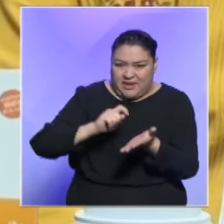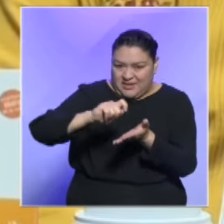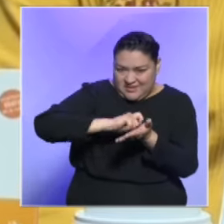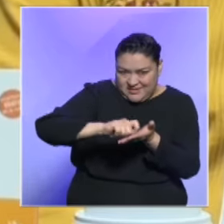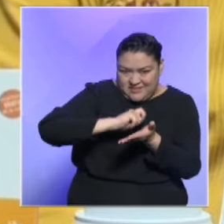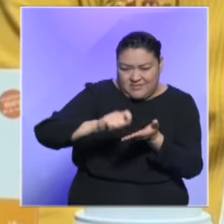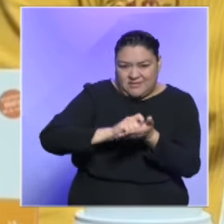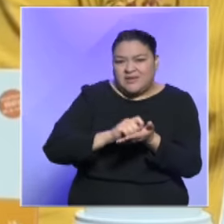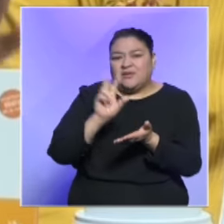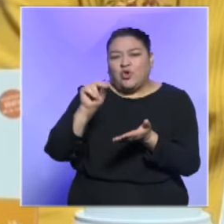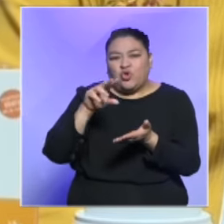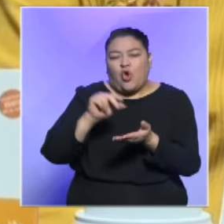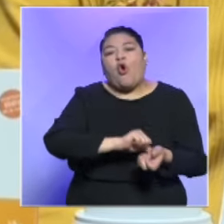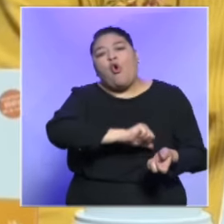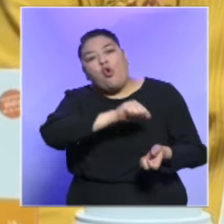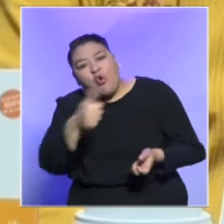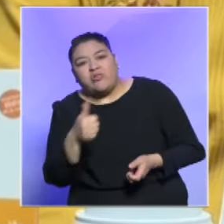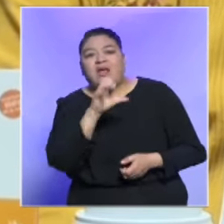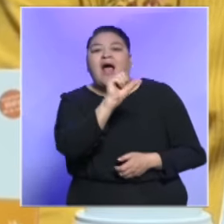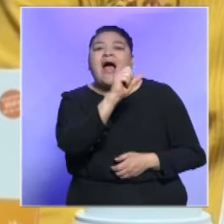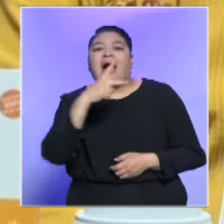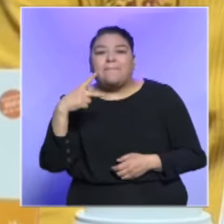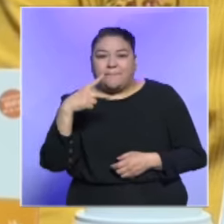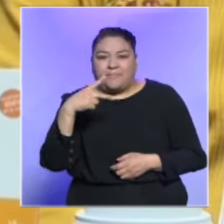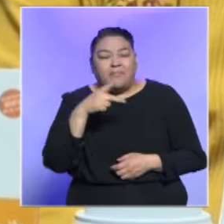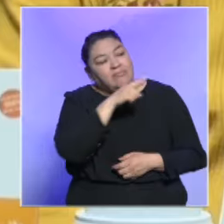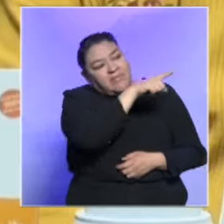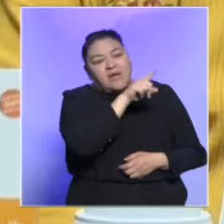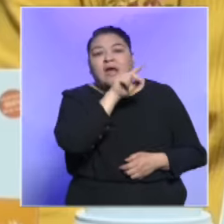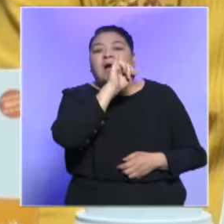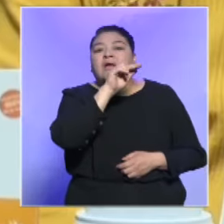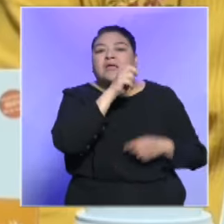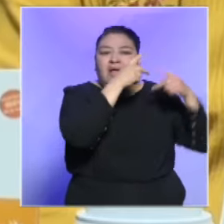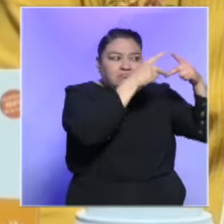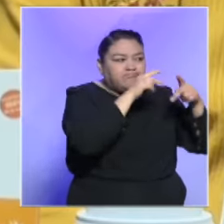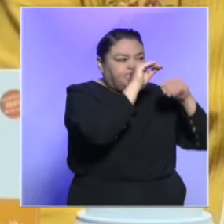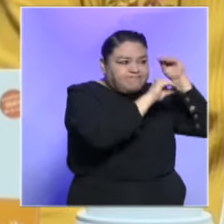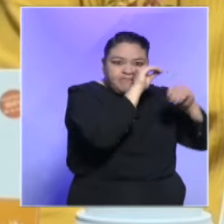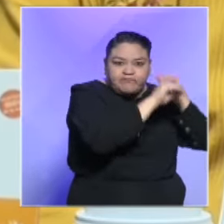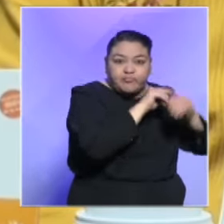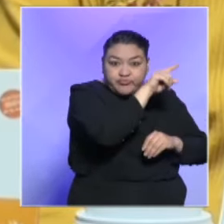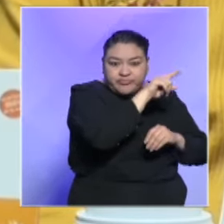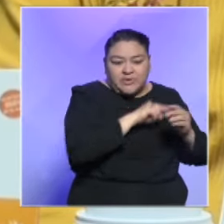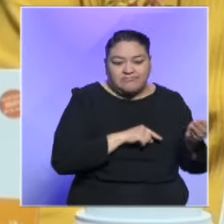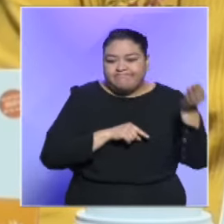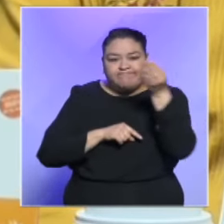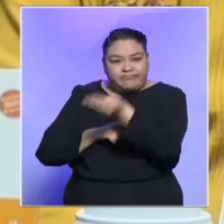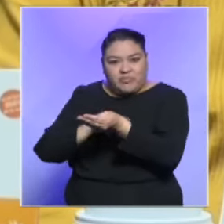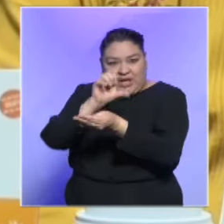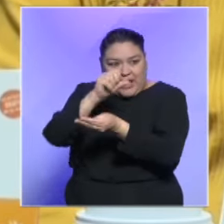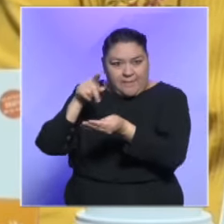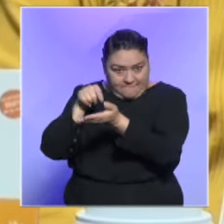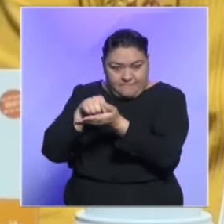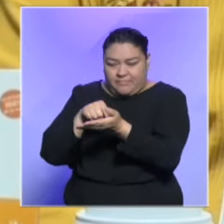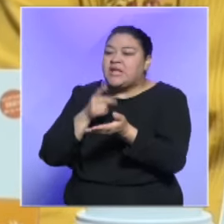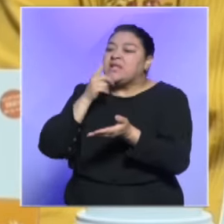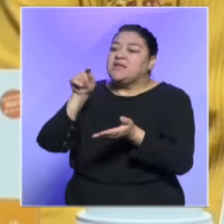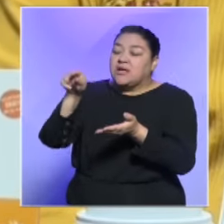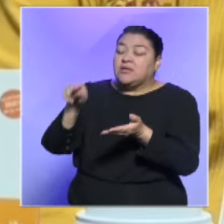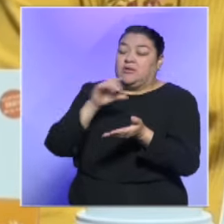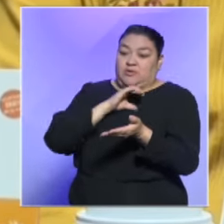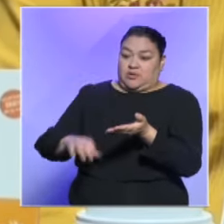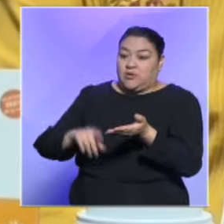el apoyo, se obtuvo a través de una aplicación que construyó el INE, y el INE obviamente le decía al candidato